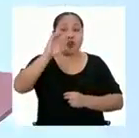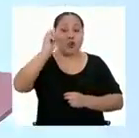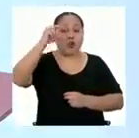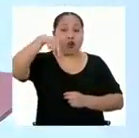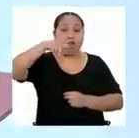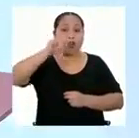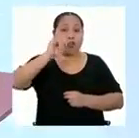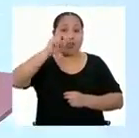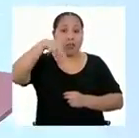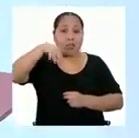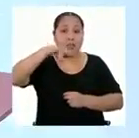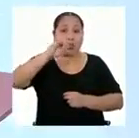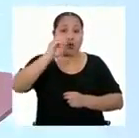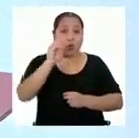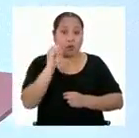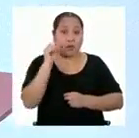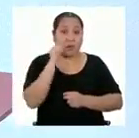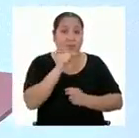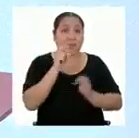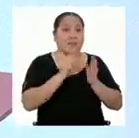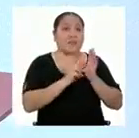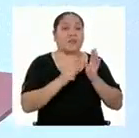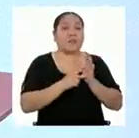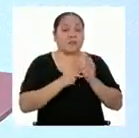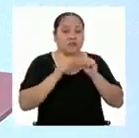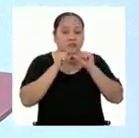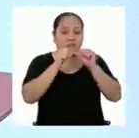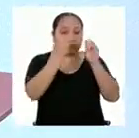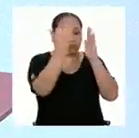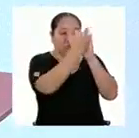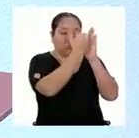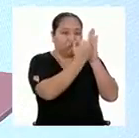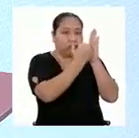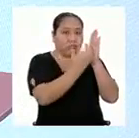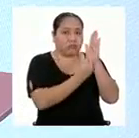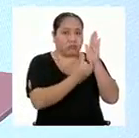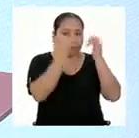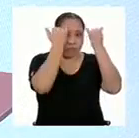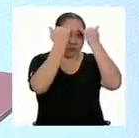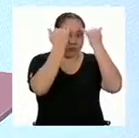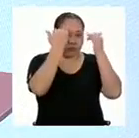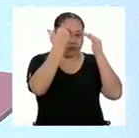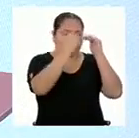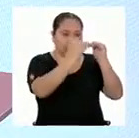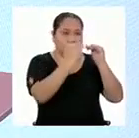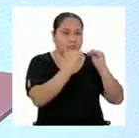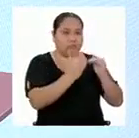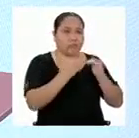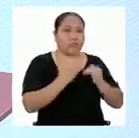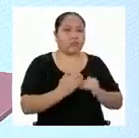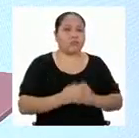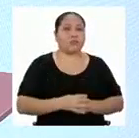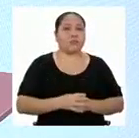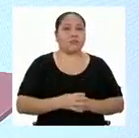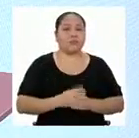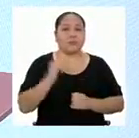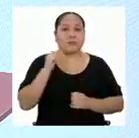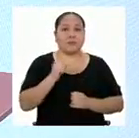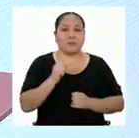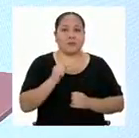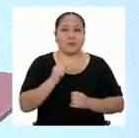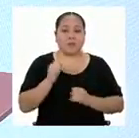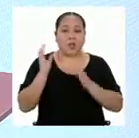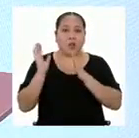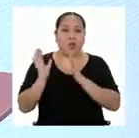Un texto continuo es aquel que sigue una secuencia de ideas que se desarrollan una tras otra y que está